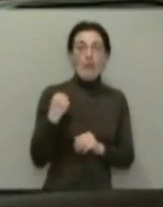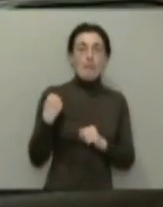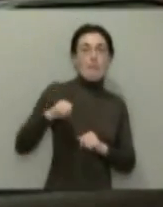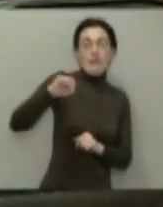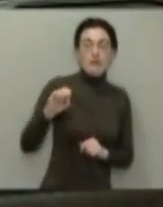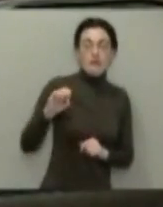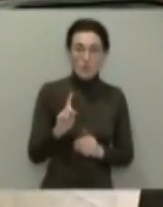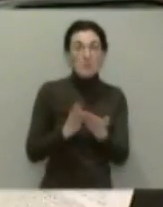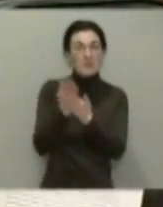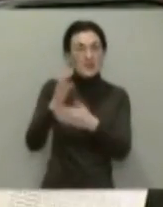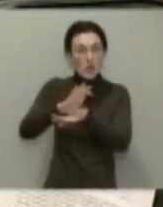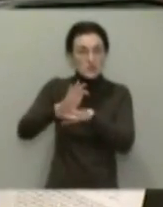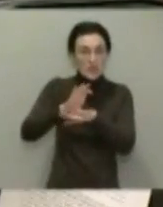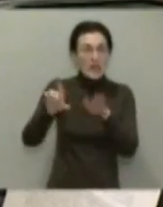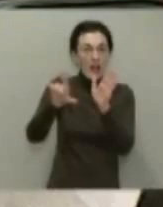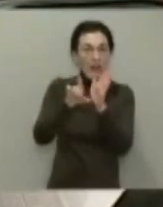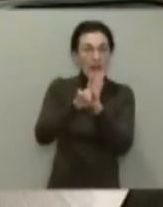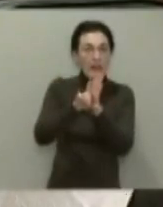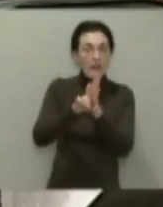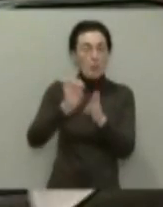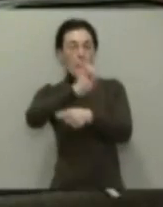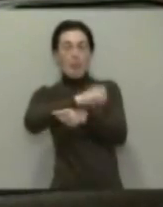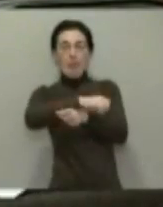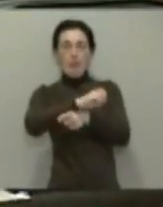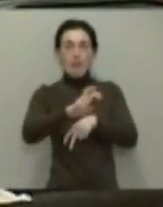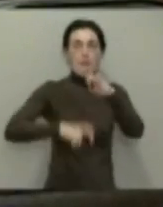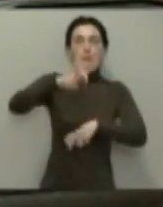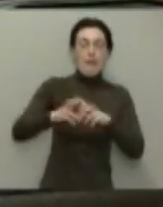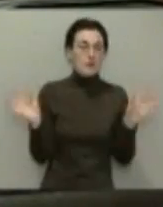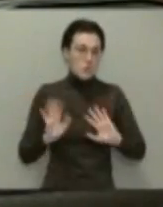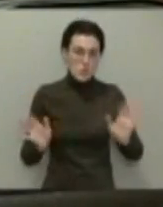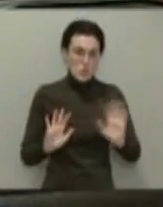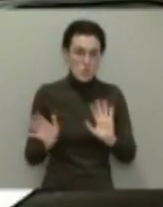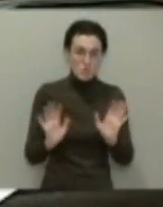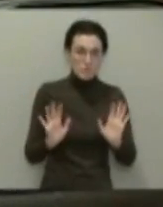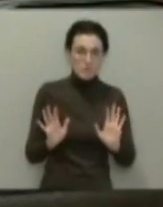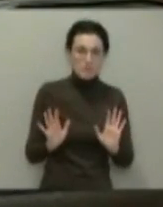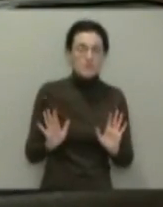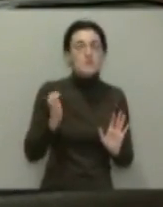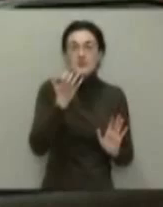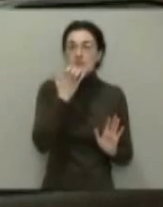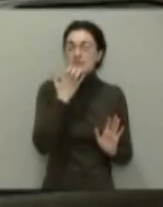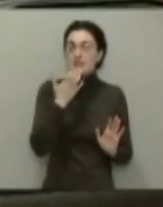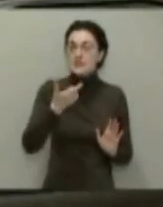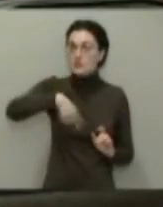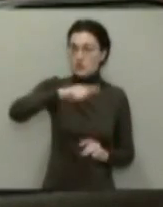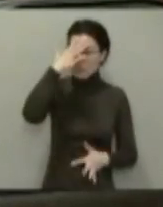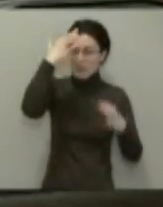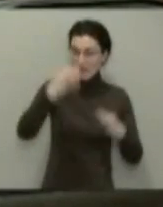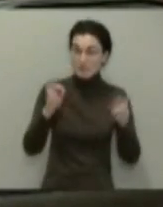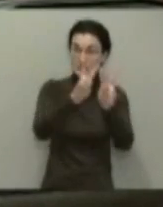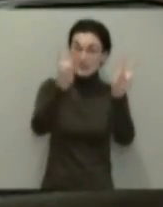a la Ley General de Subvenciones. Pero si creyésemos que en este